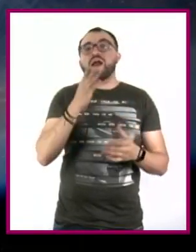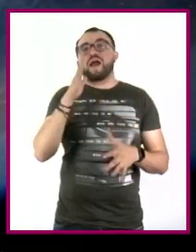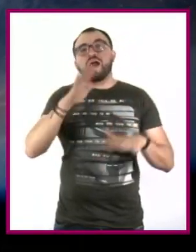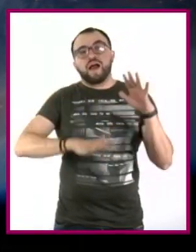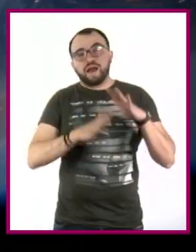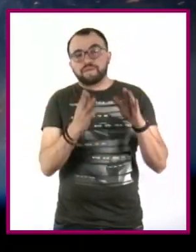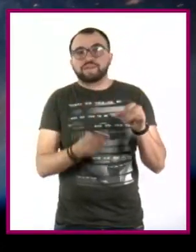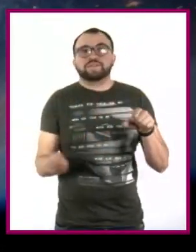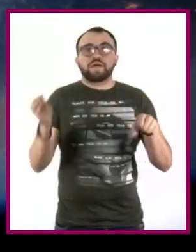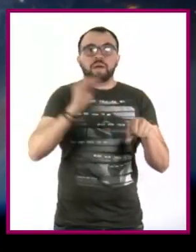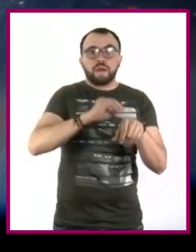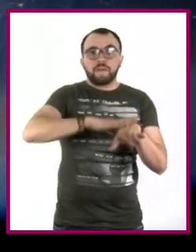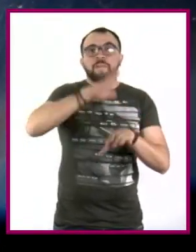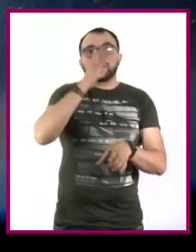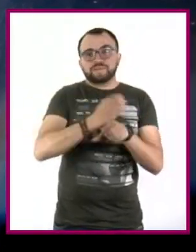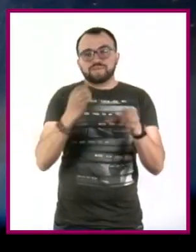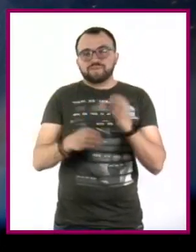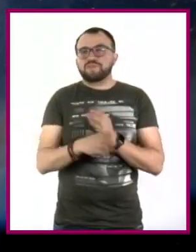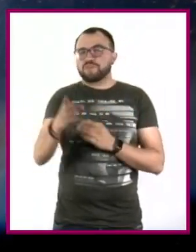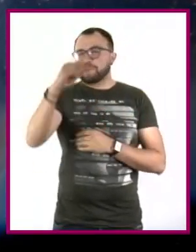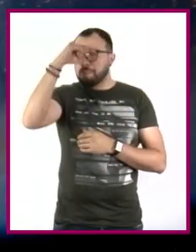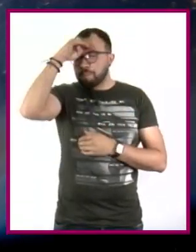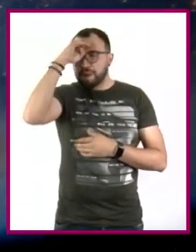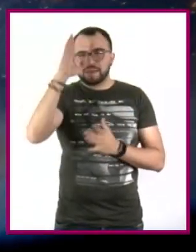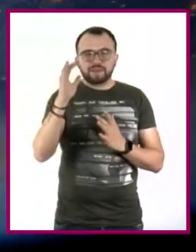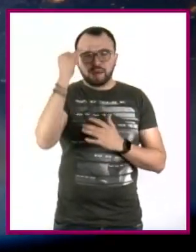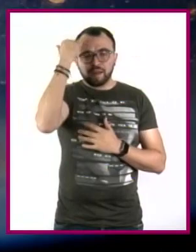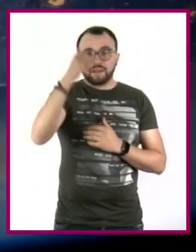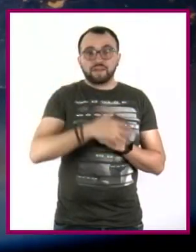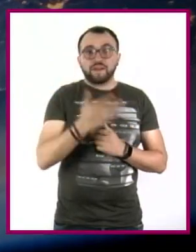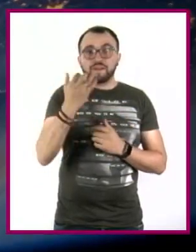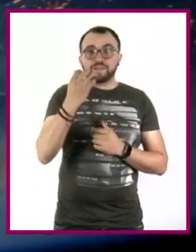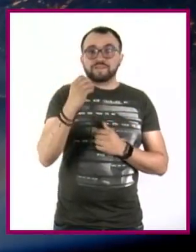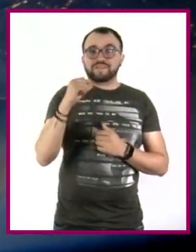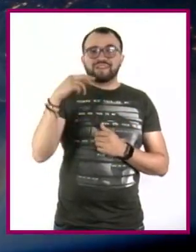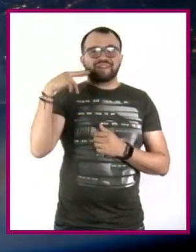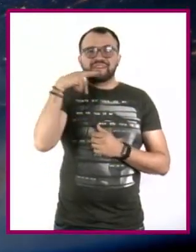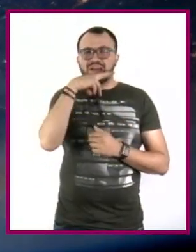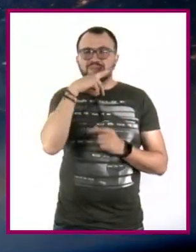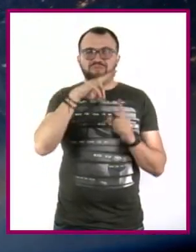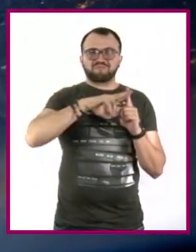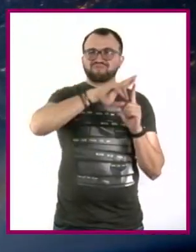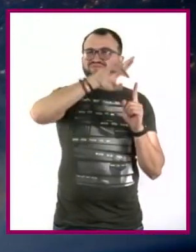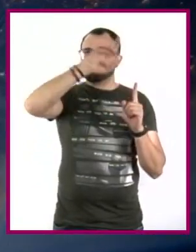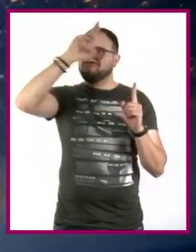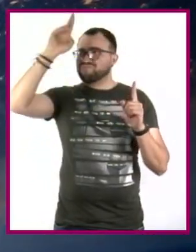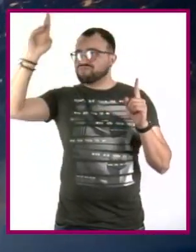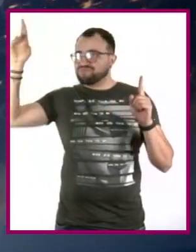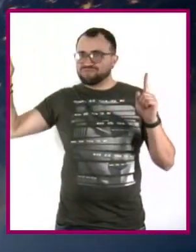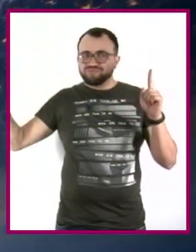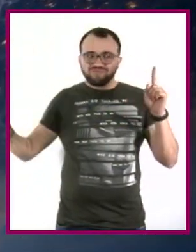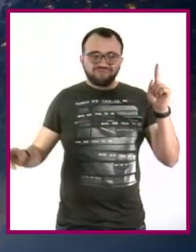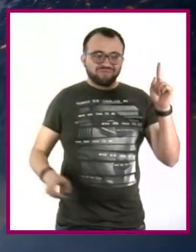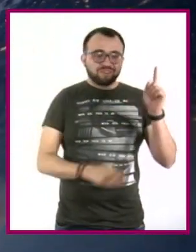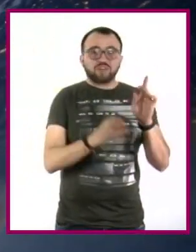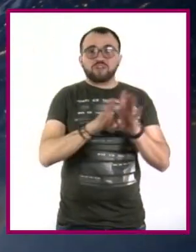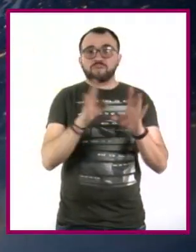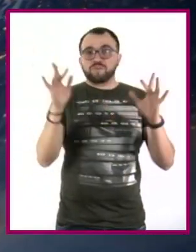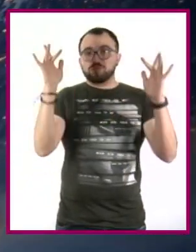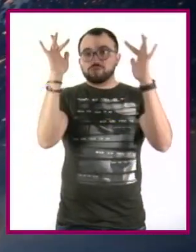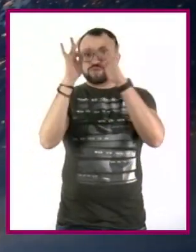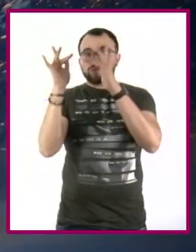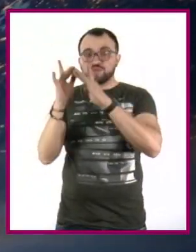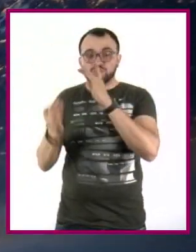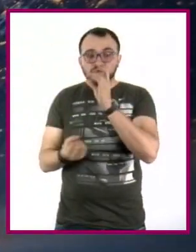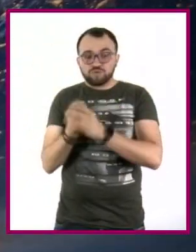cuando. Tú nada más hazte la idea de que va volando a toda velocidad y así tienen que conectar módulos nuevos cuando se